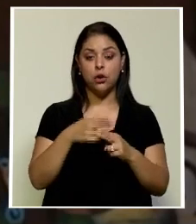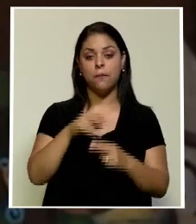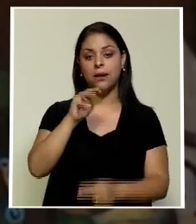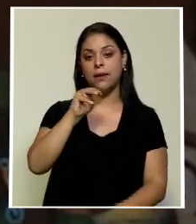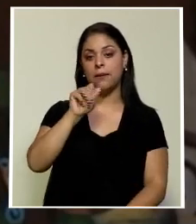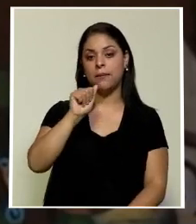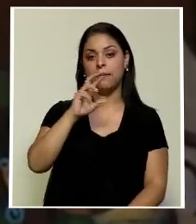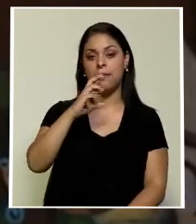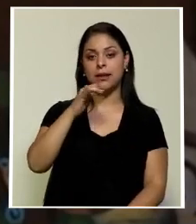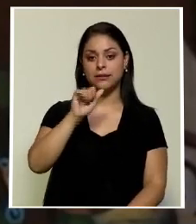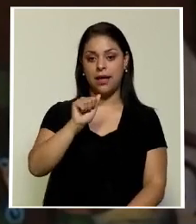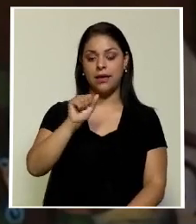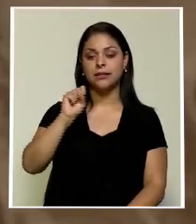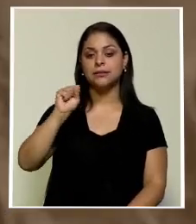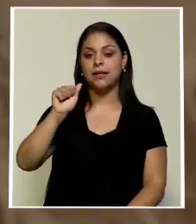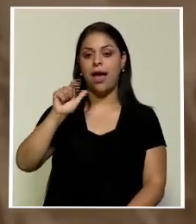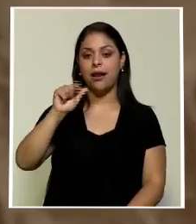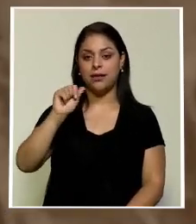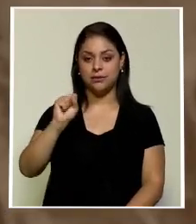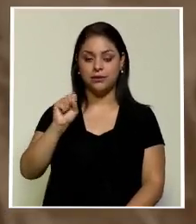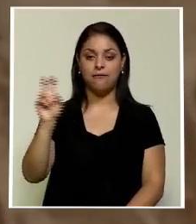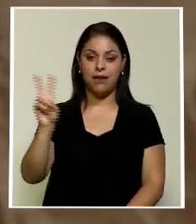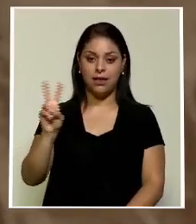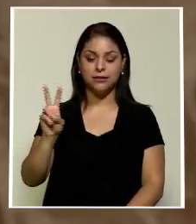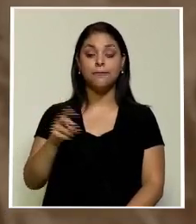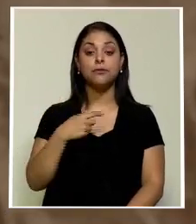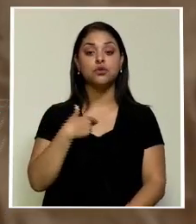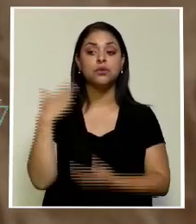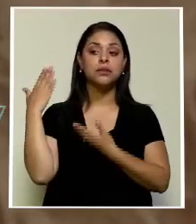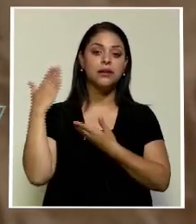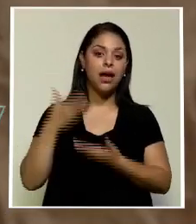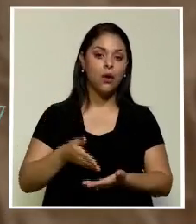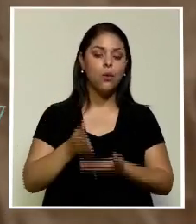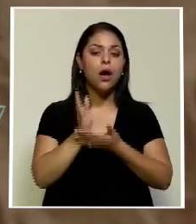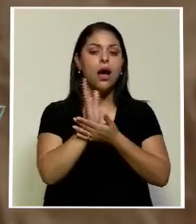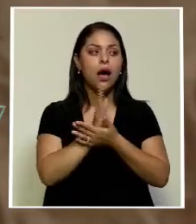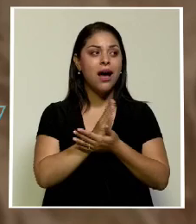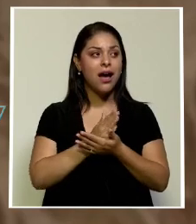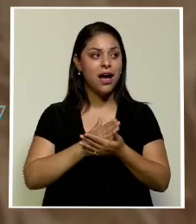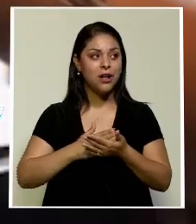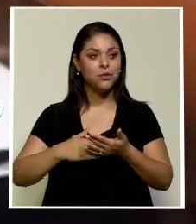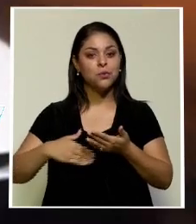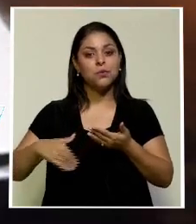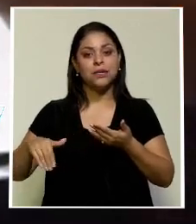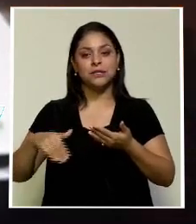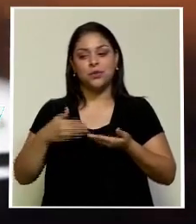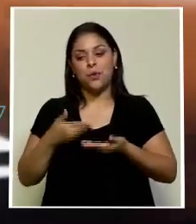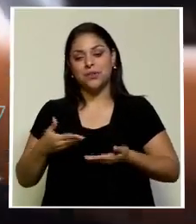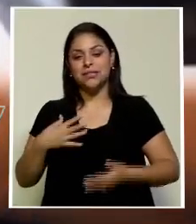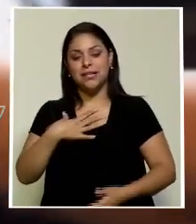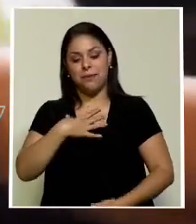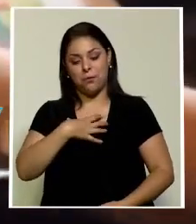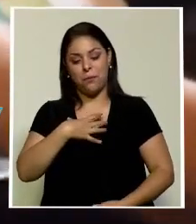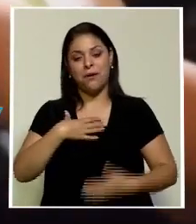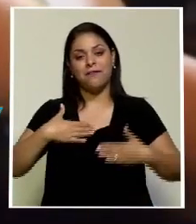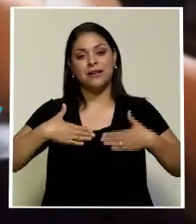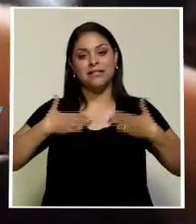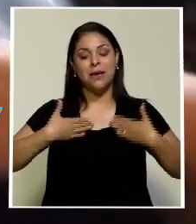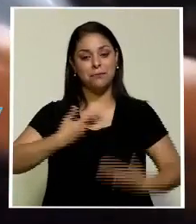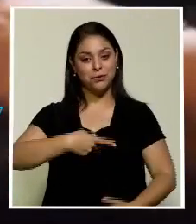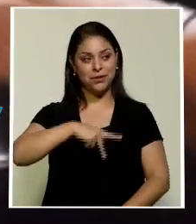Marcia Salas Vargas. Traigo algunas partículas de mi felicidad personal. En